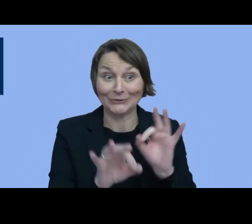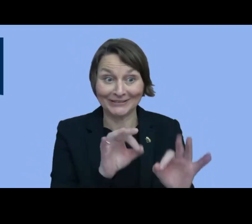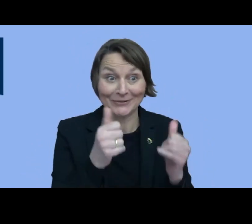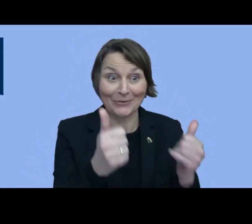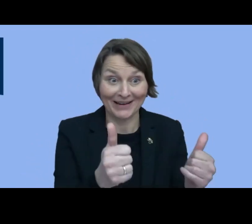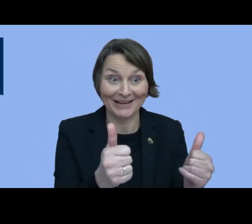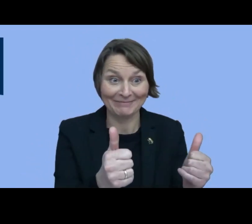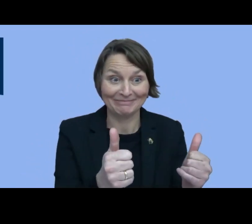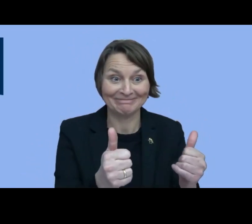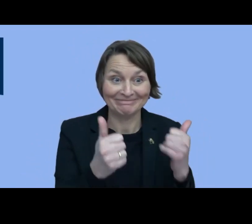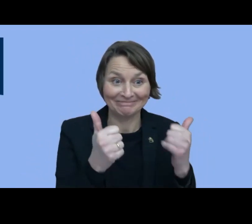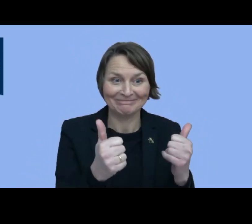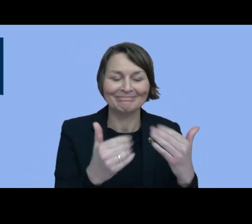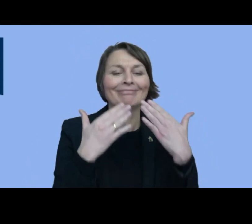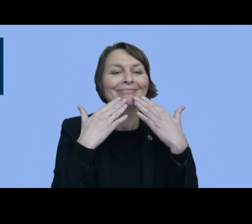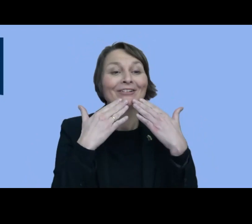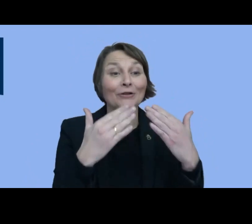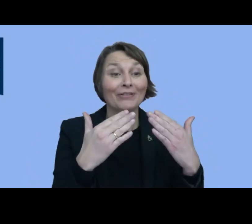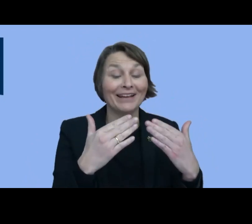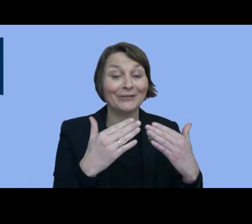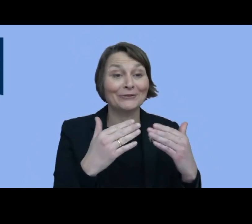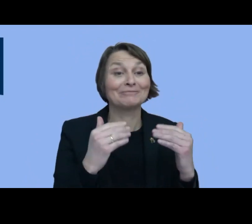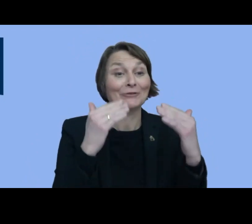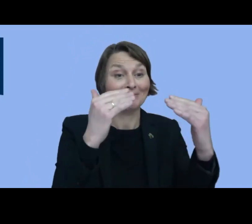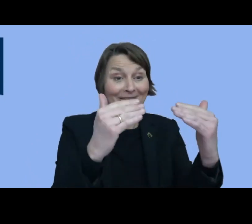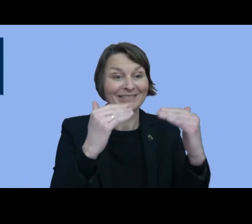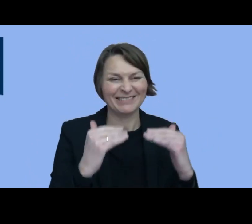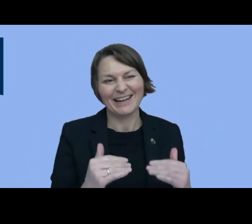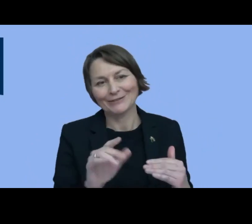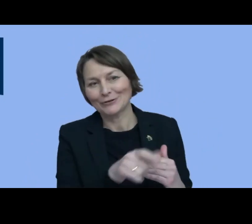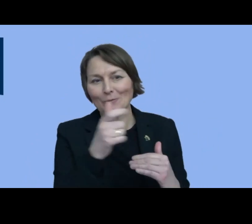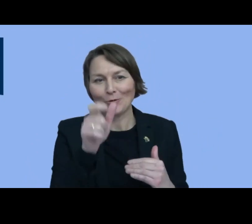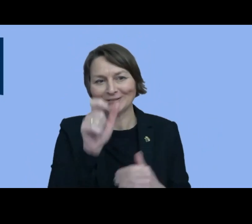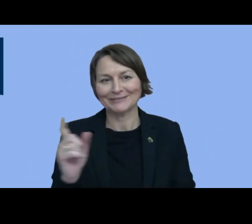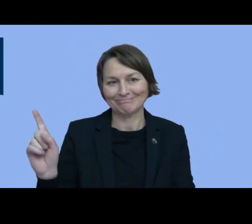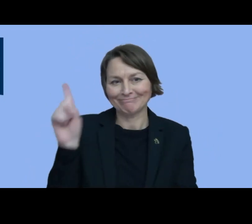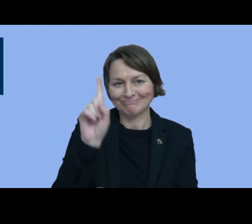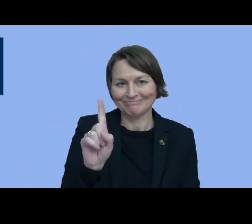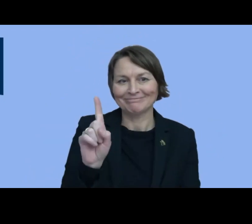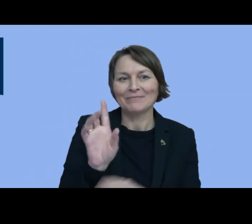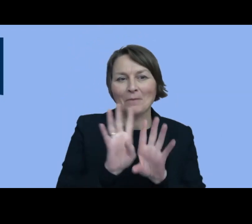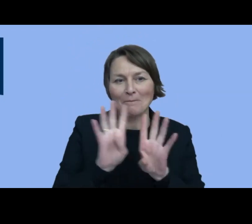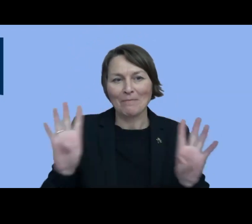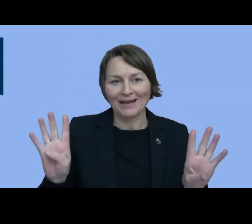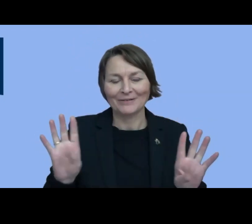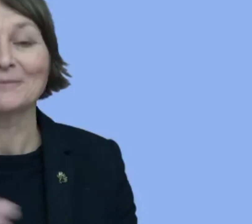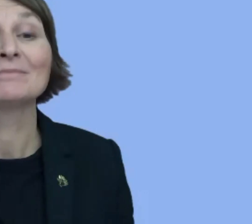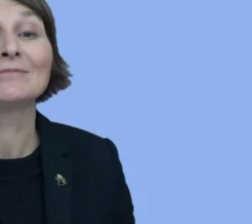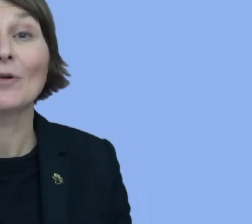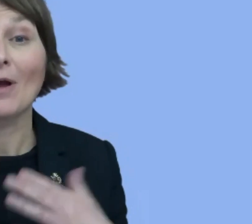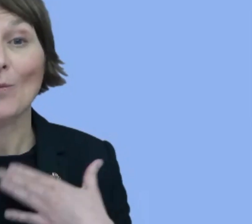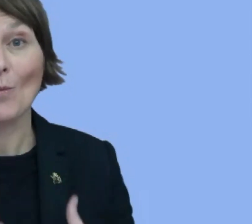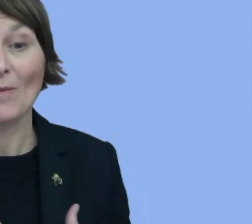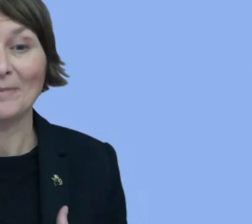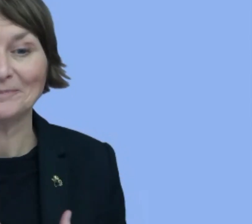Han compartido una gran lista de preguntas en Slido y esperemos poder